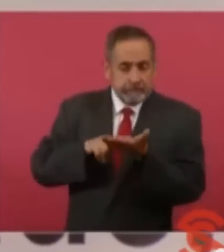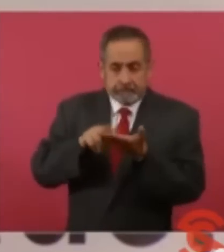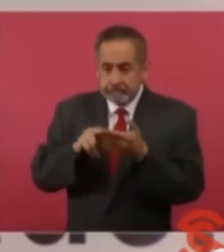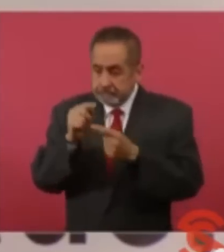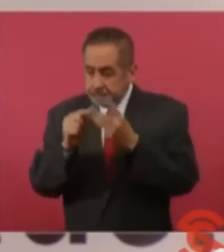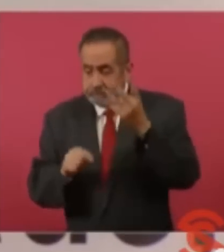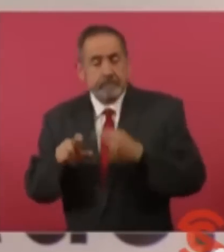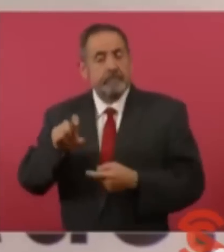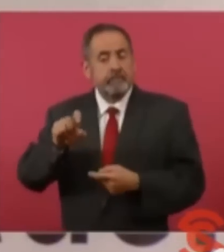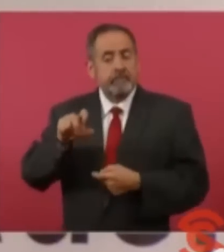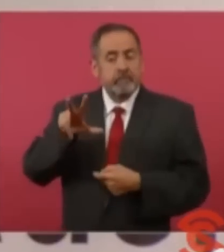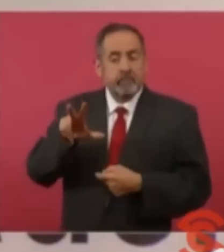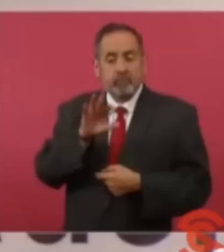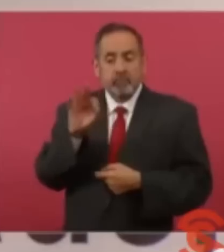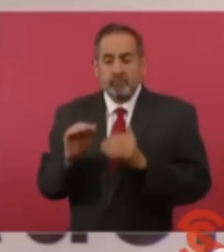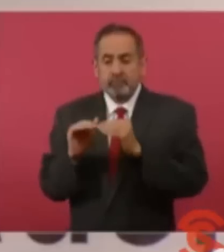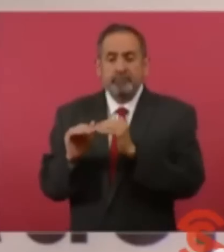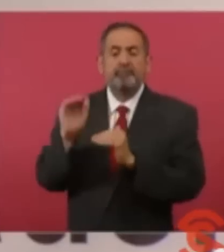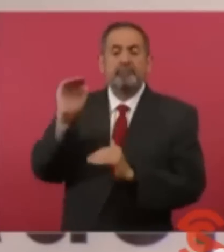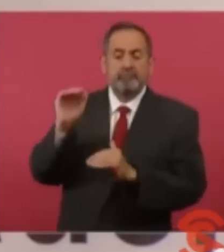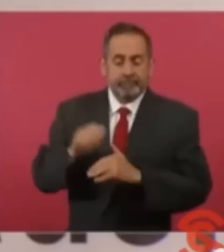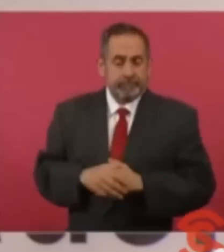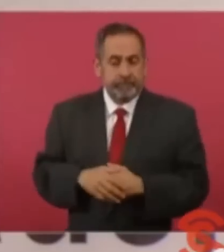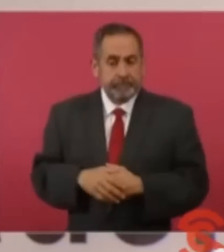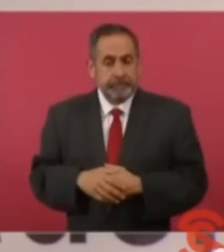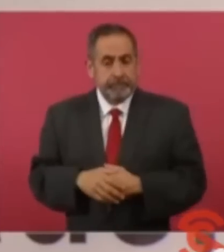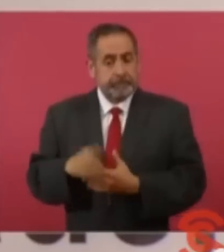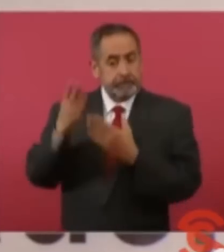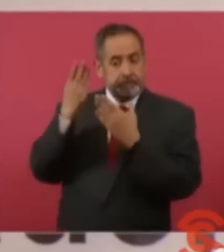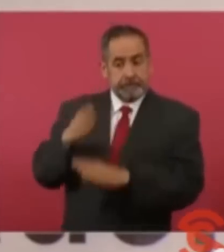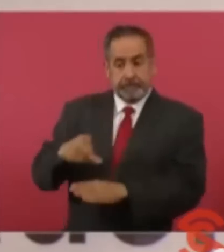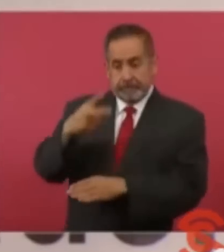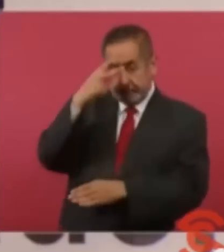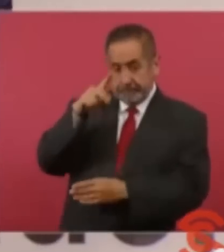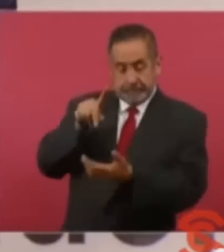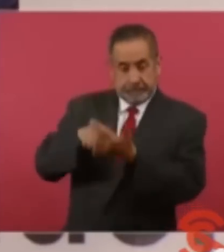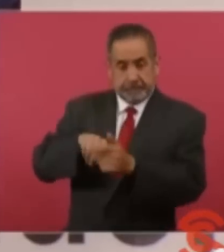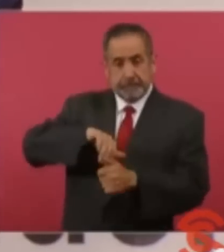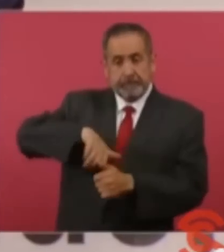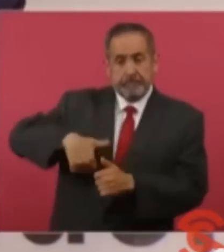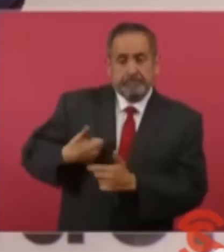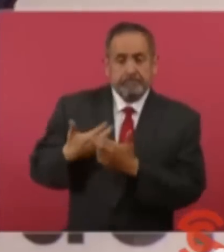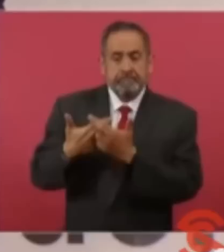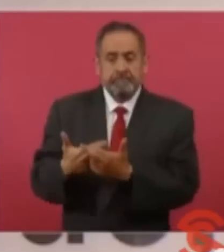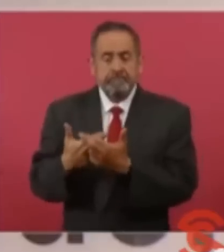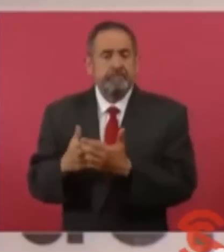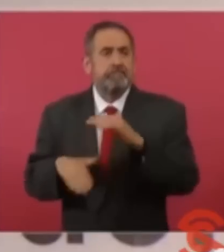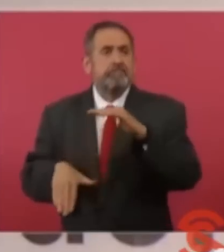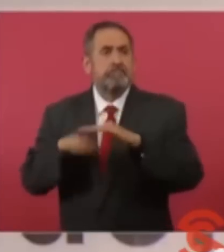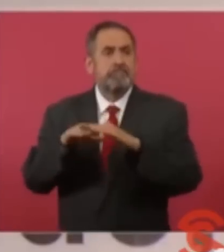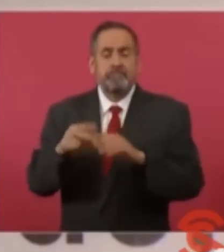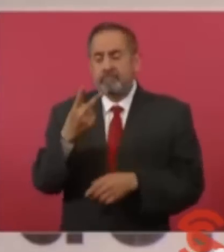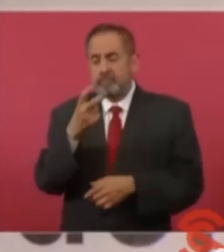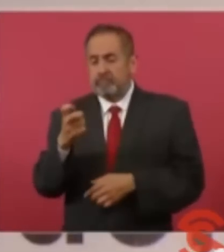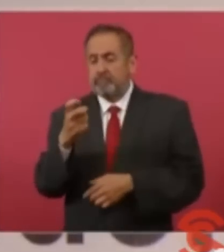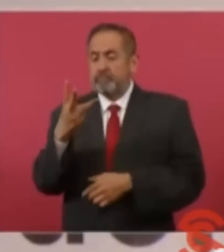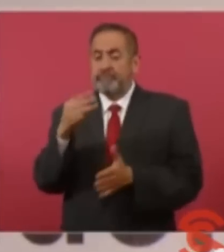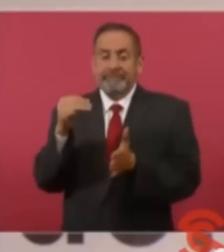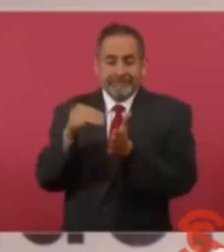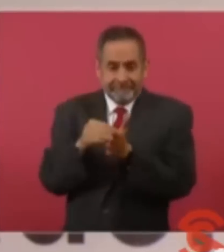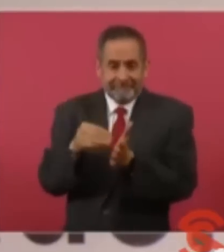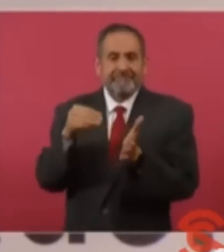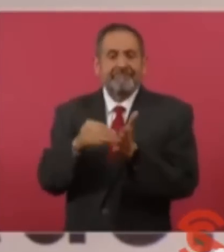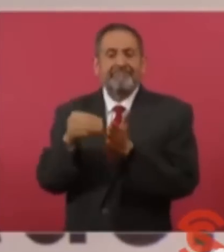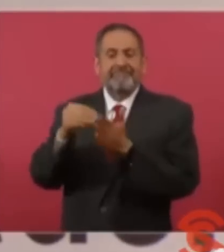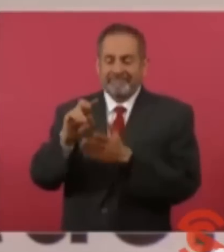28%. Las reservas del Banco de México suman 203,000 millones